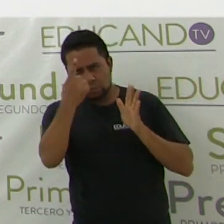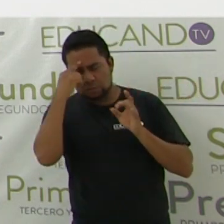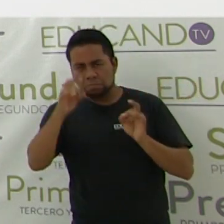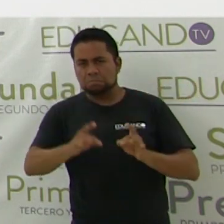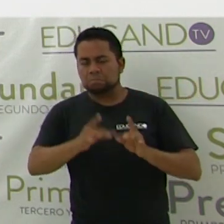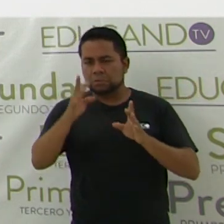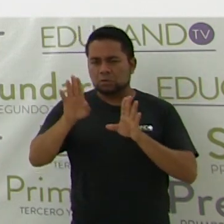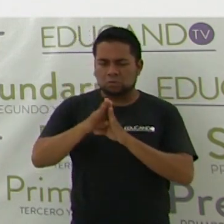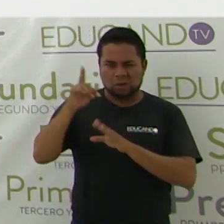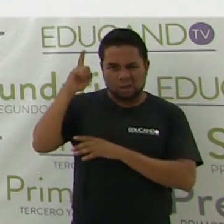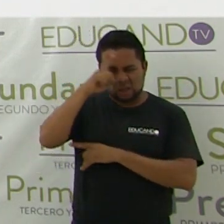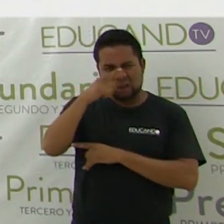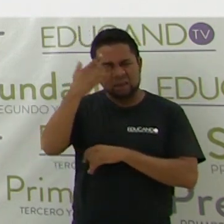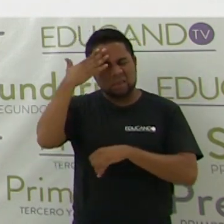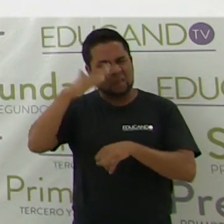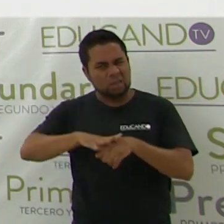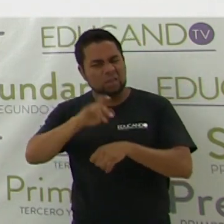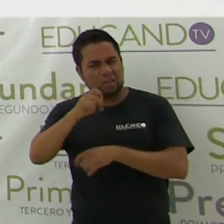haga difícil.